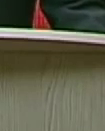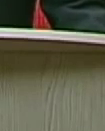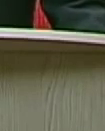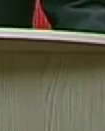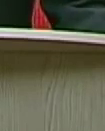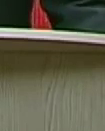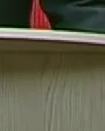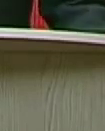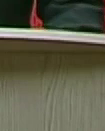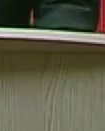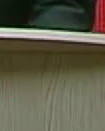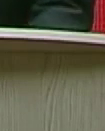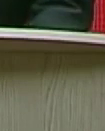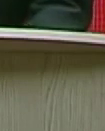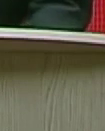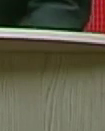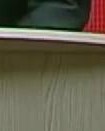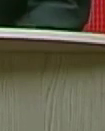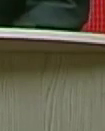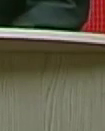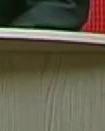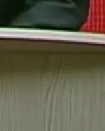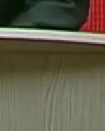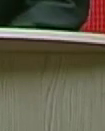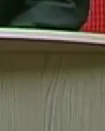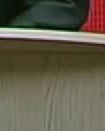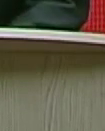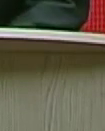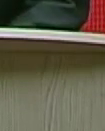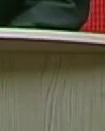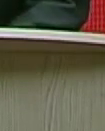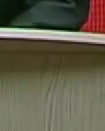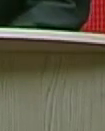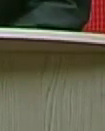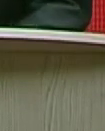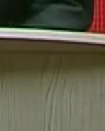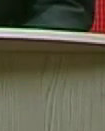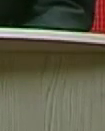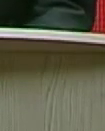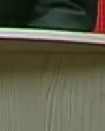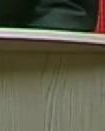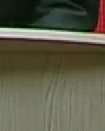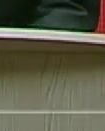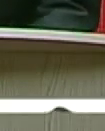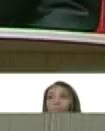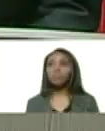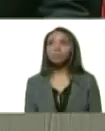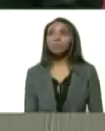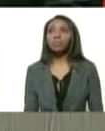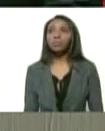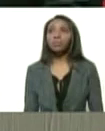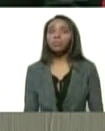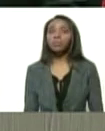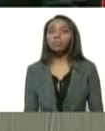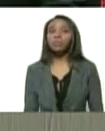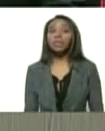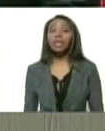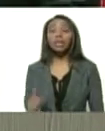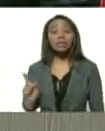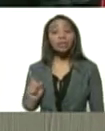Duque, de Juan Guaidó y de Donald Trump contra Venezuela,